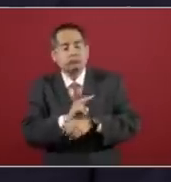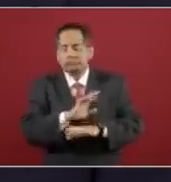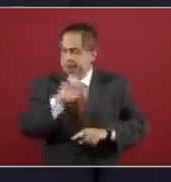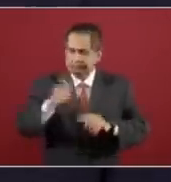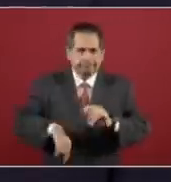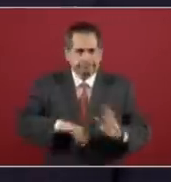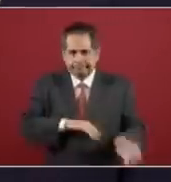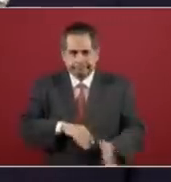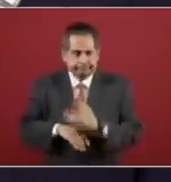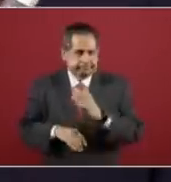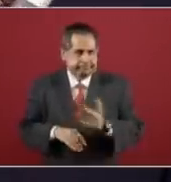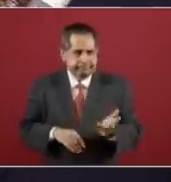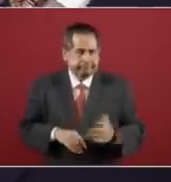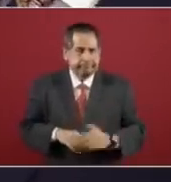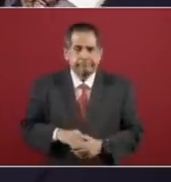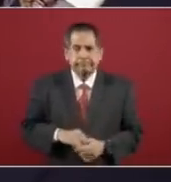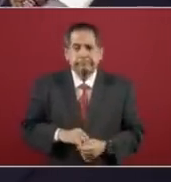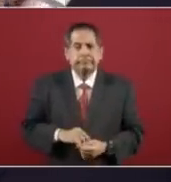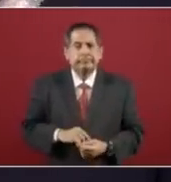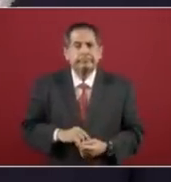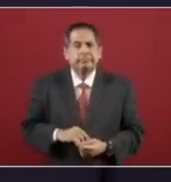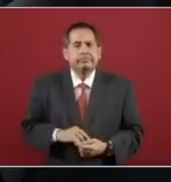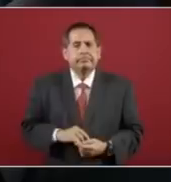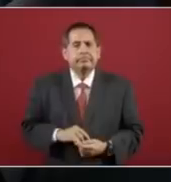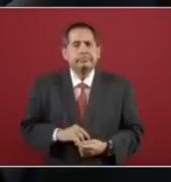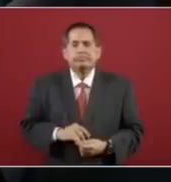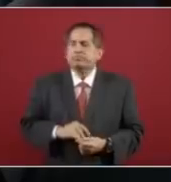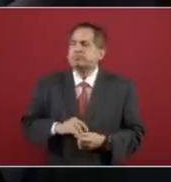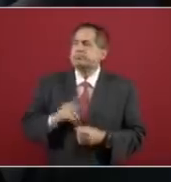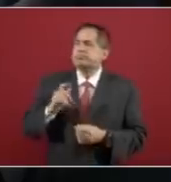los que vana